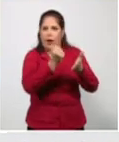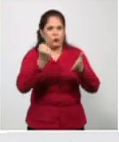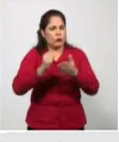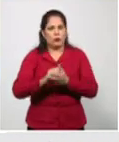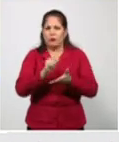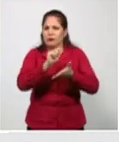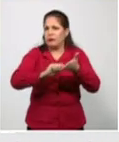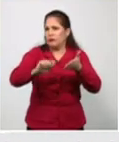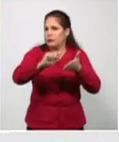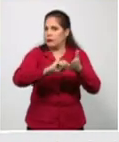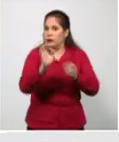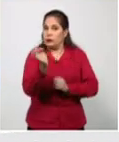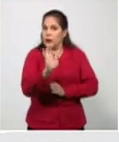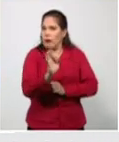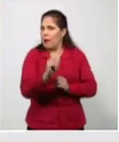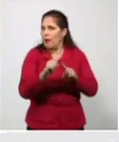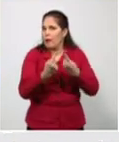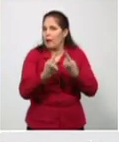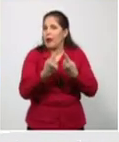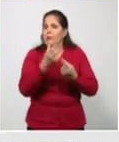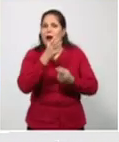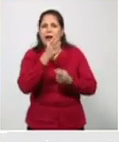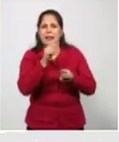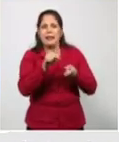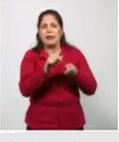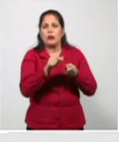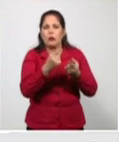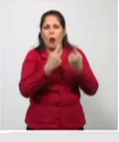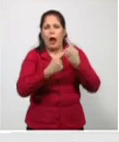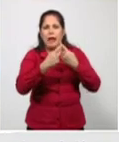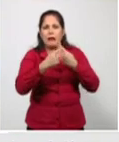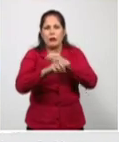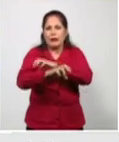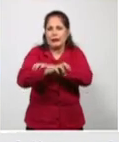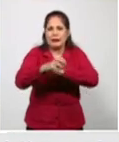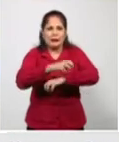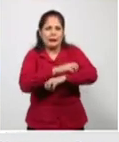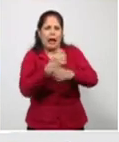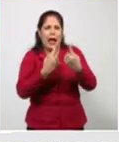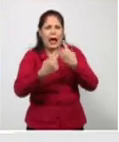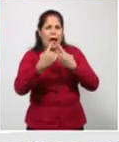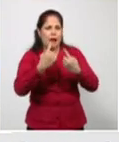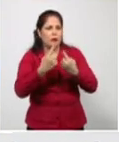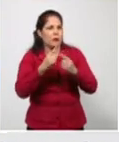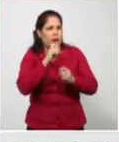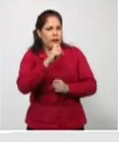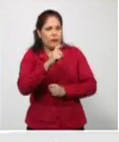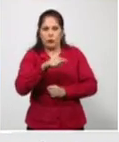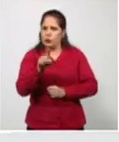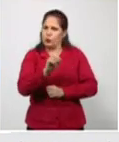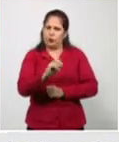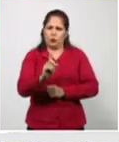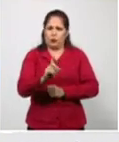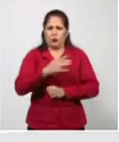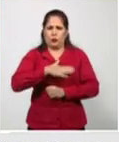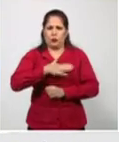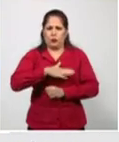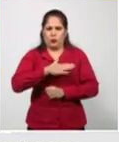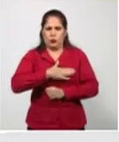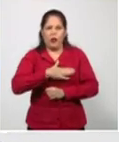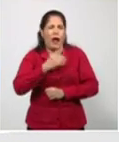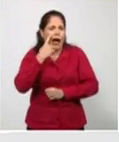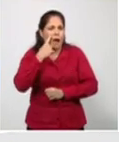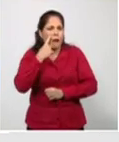es. Porque realmente se ha visto algunos aspectos como estos también, como quizás podamos ver al final, la